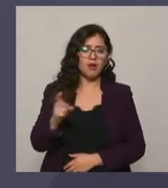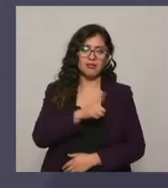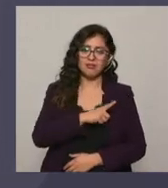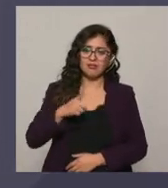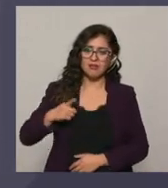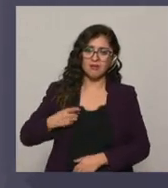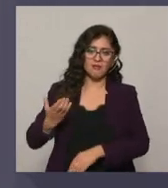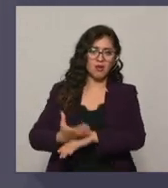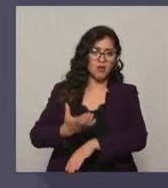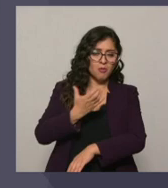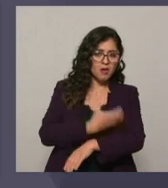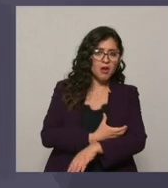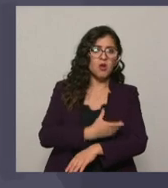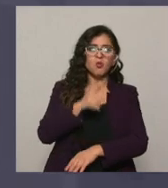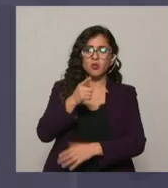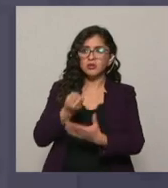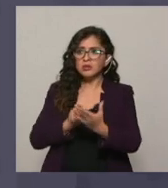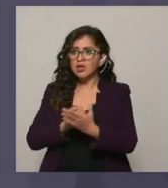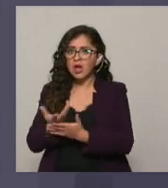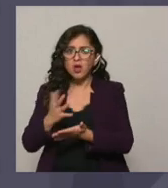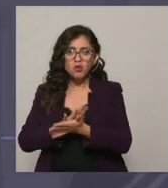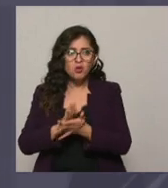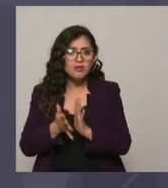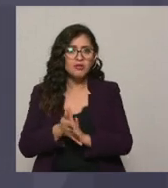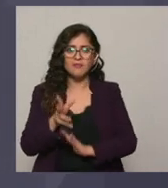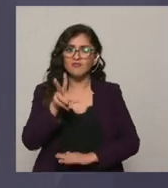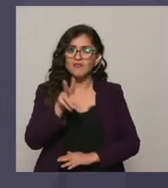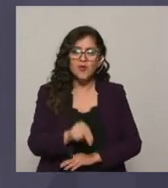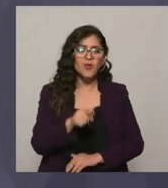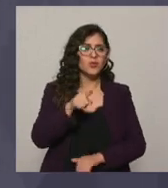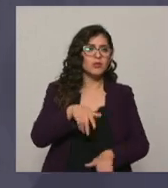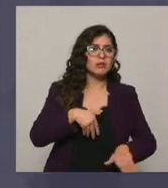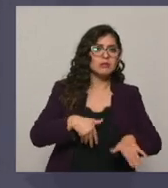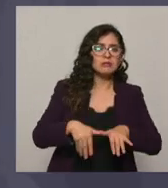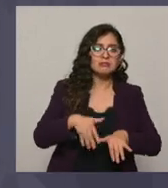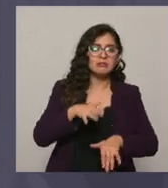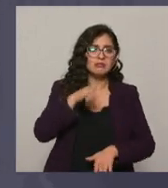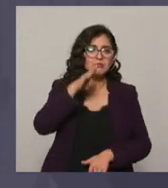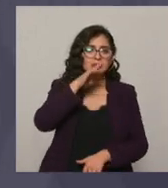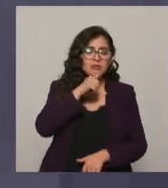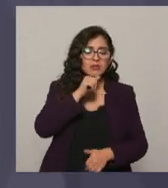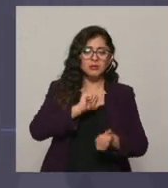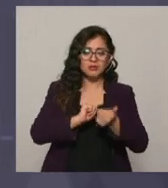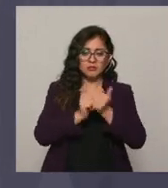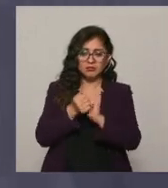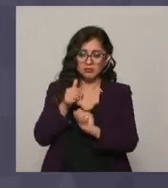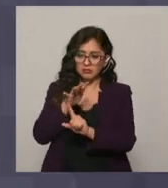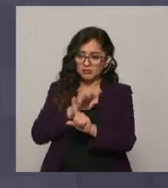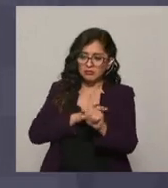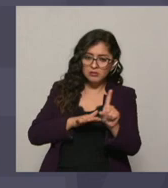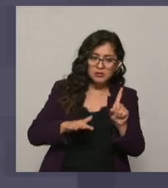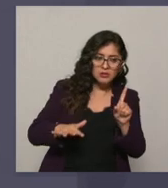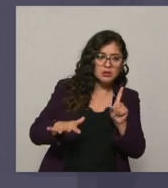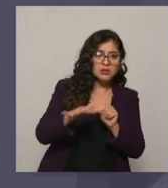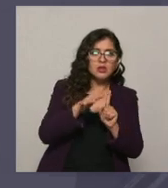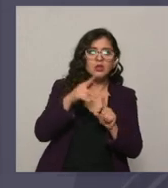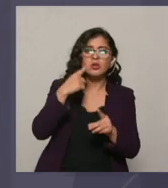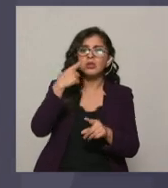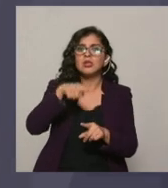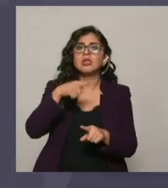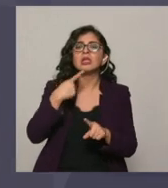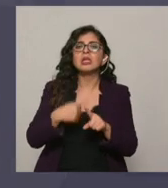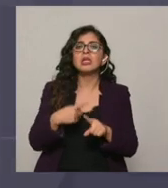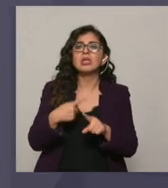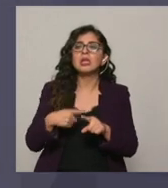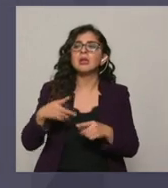No sales ni a las tortillas, no sales a caminar. Se empieza a minar todo tu entorno, porque no sabes de parte de